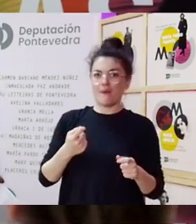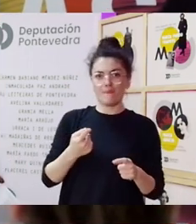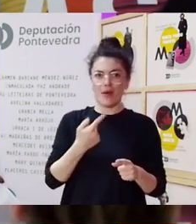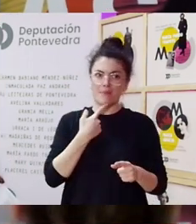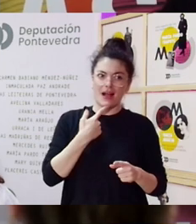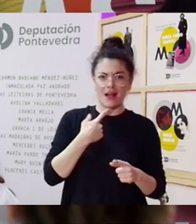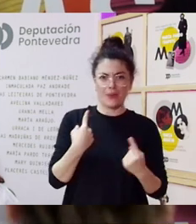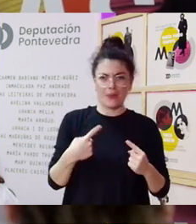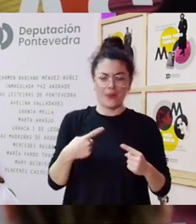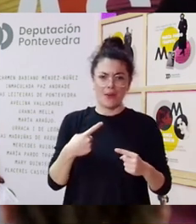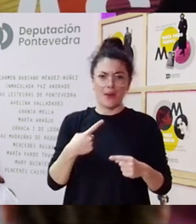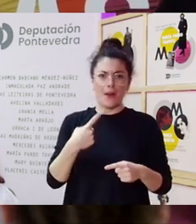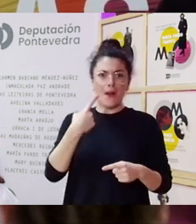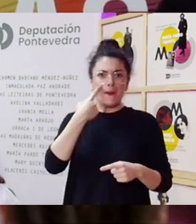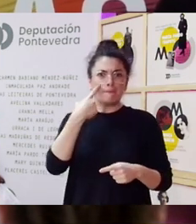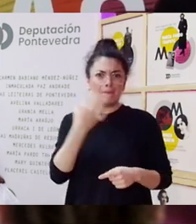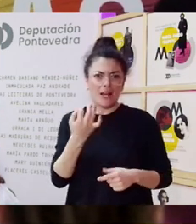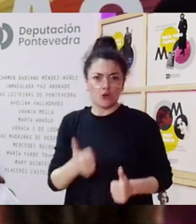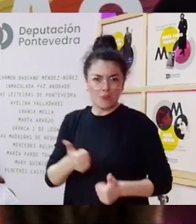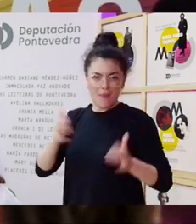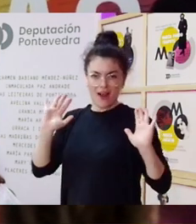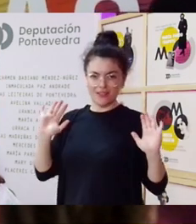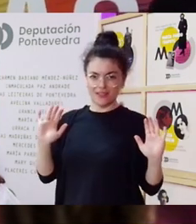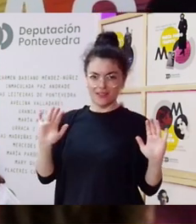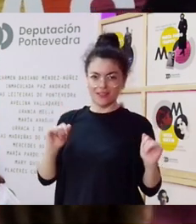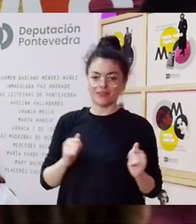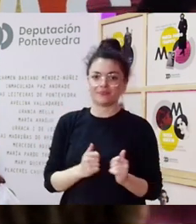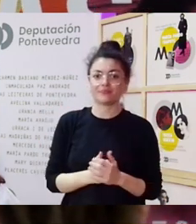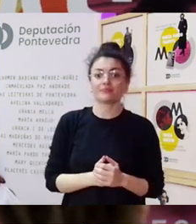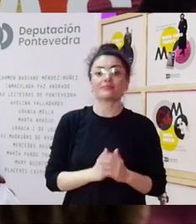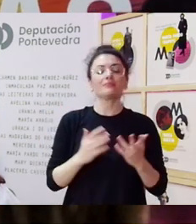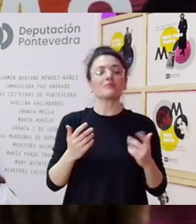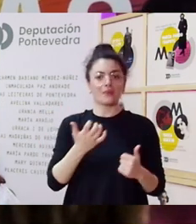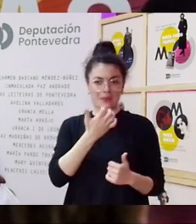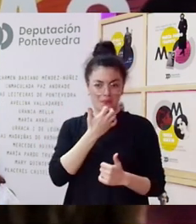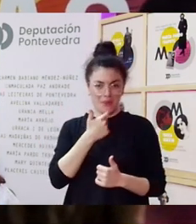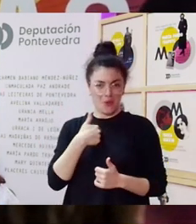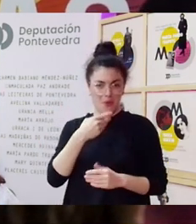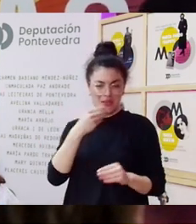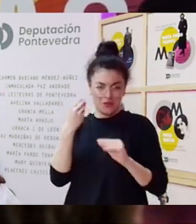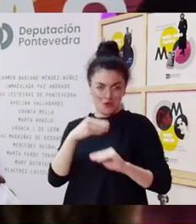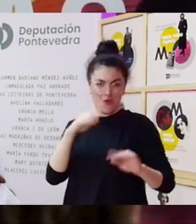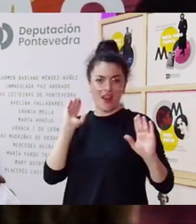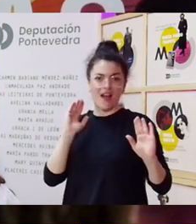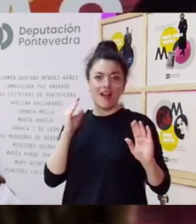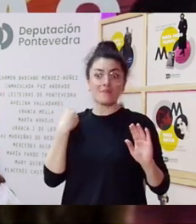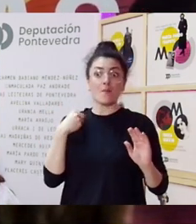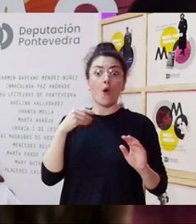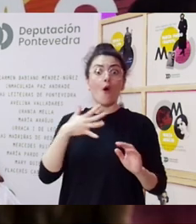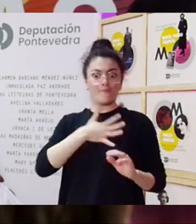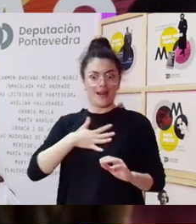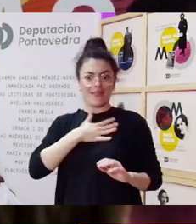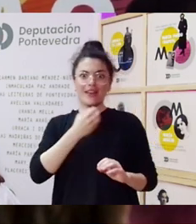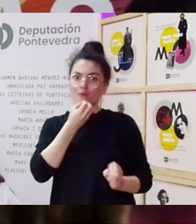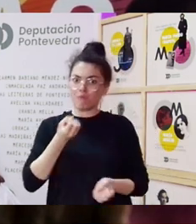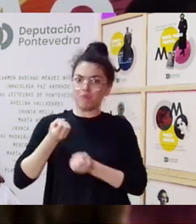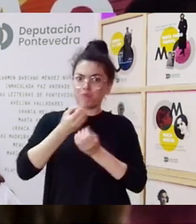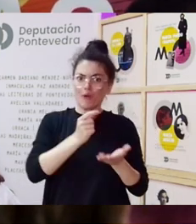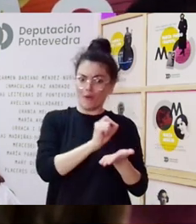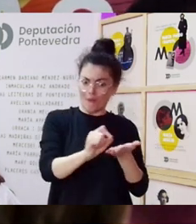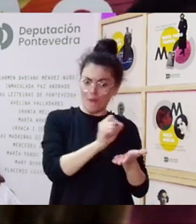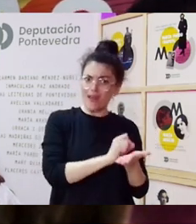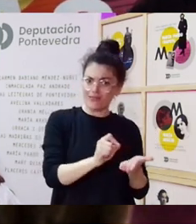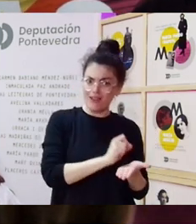arriesgadas, moito máis arriesgadas. Pois mira, tiña eu unha historia, un relato feito por ela, da seu puño e